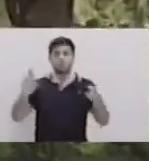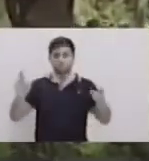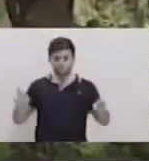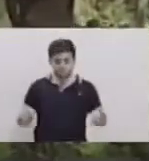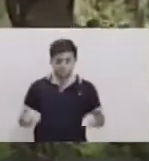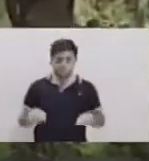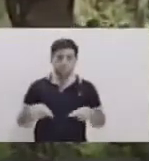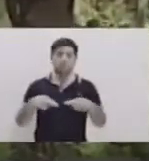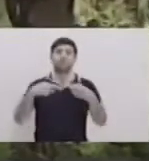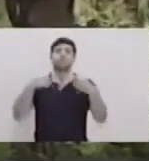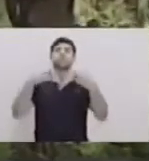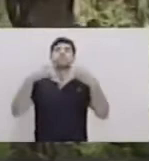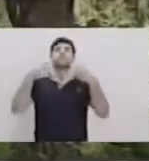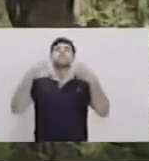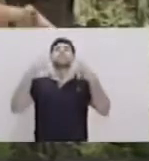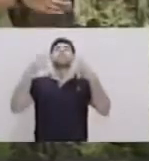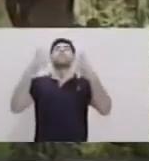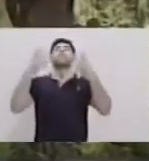Nuevamente,